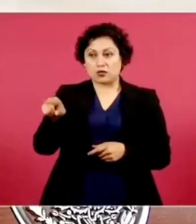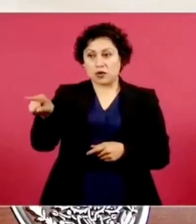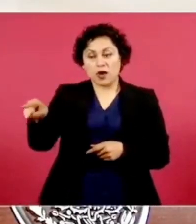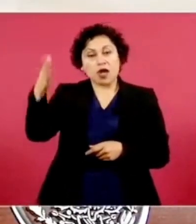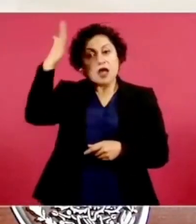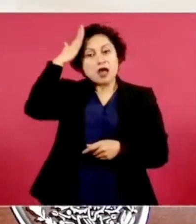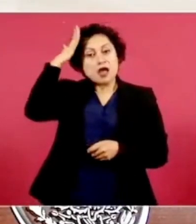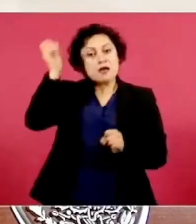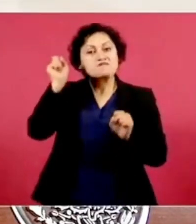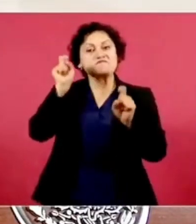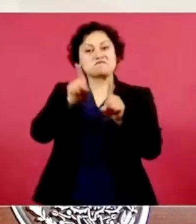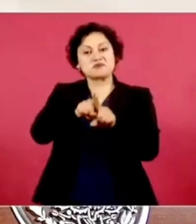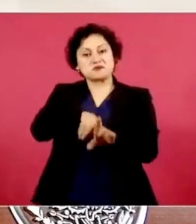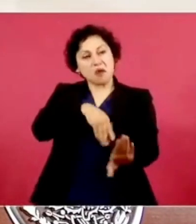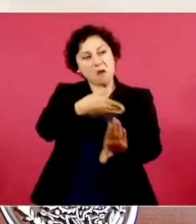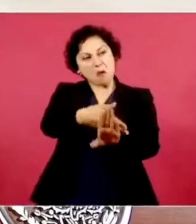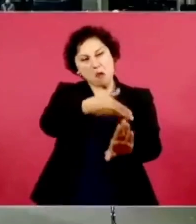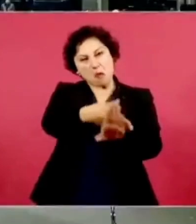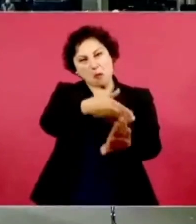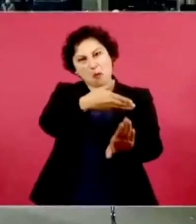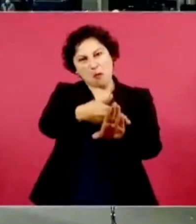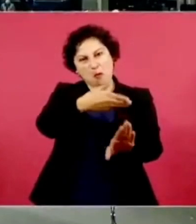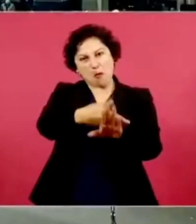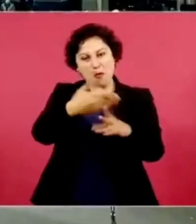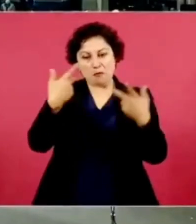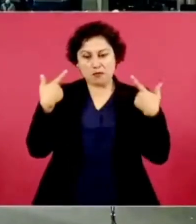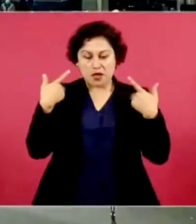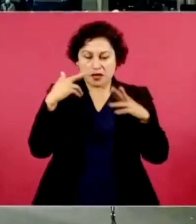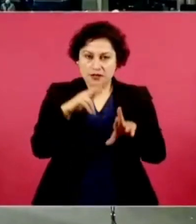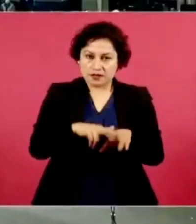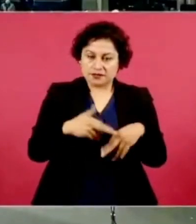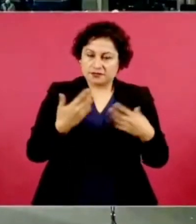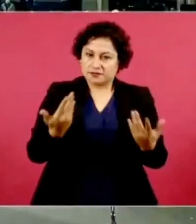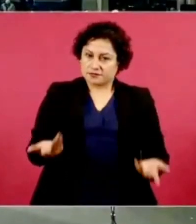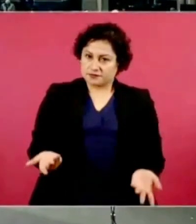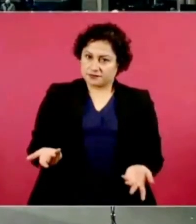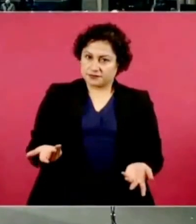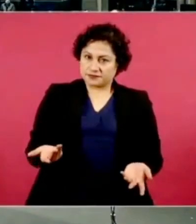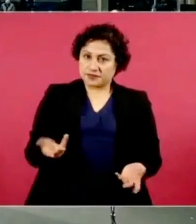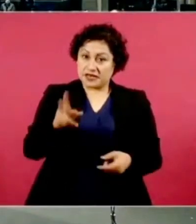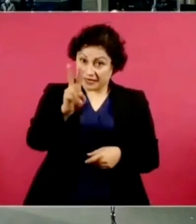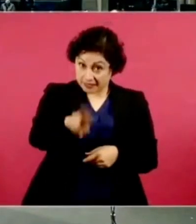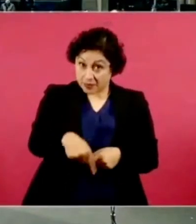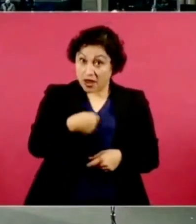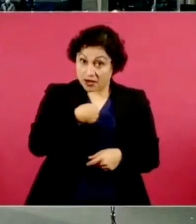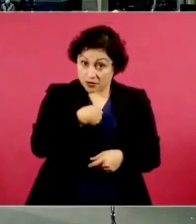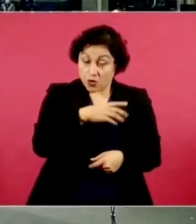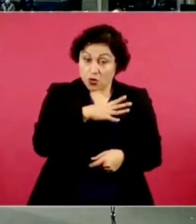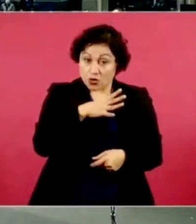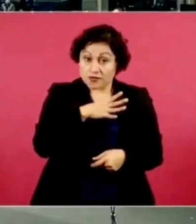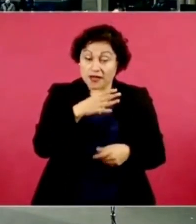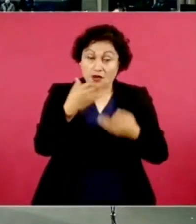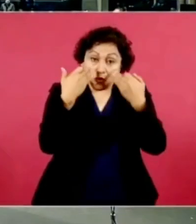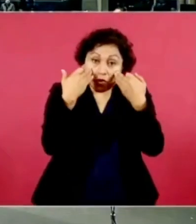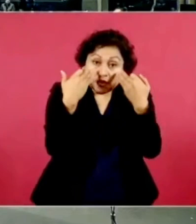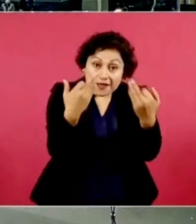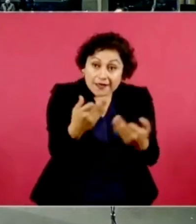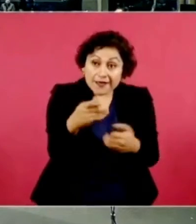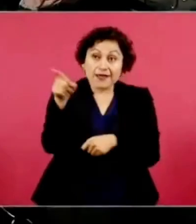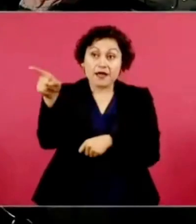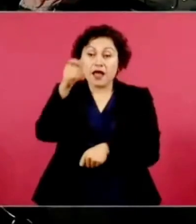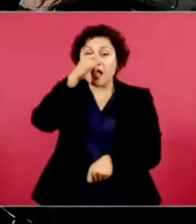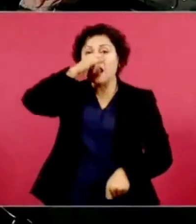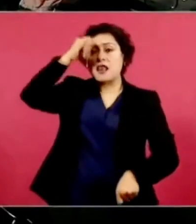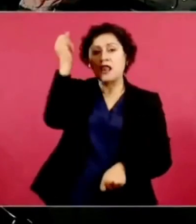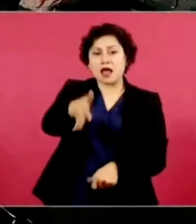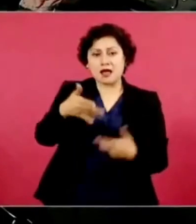No sé, hay aquí hasta testimonios en donde insulta a los maestros. Usted los ha expuesto y nos